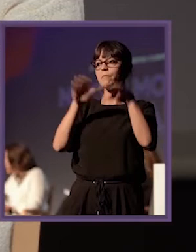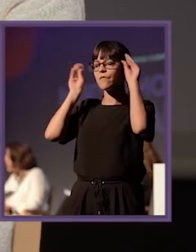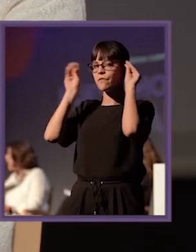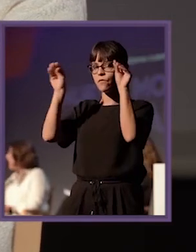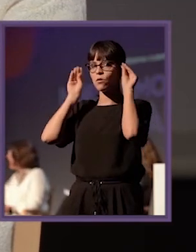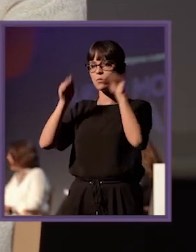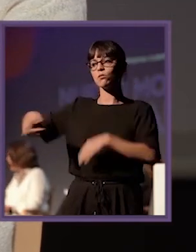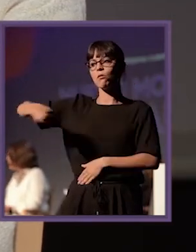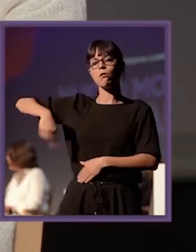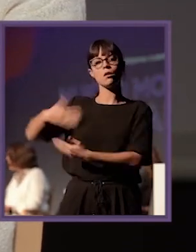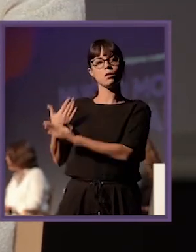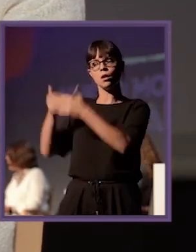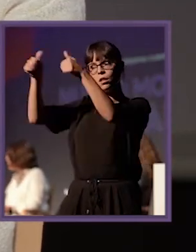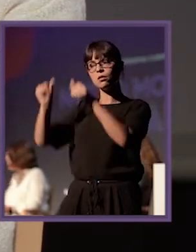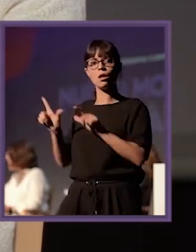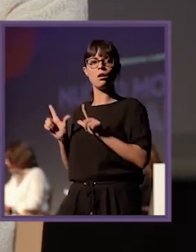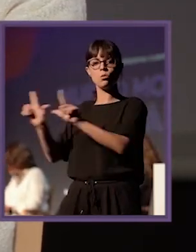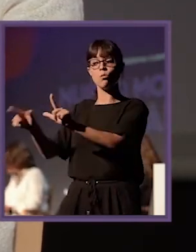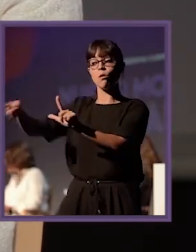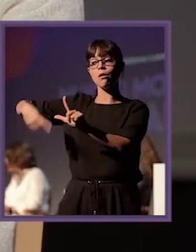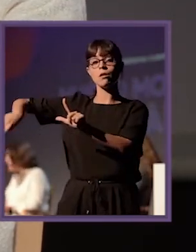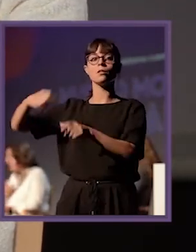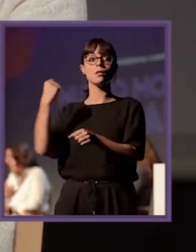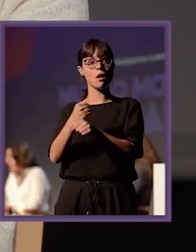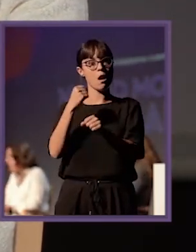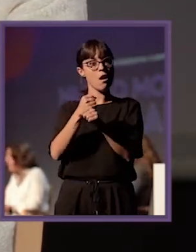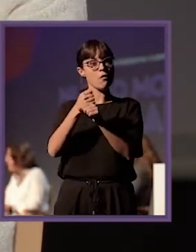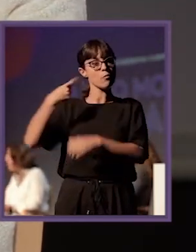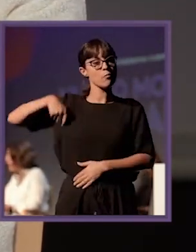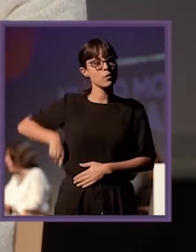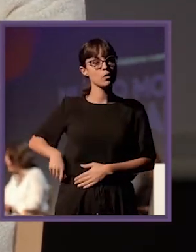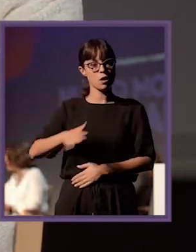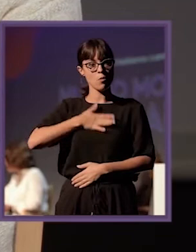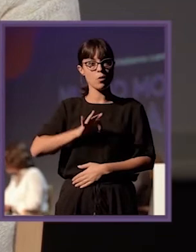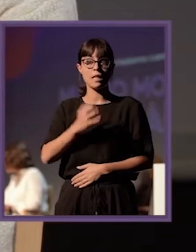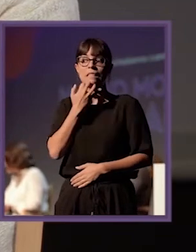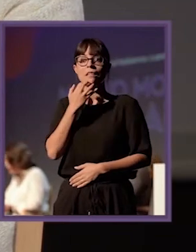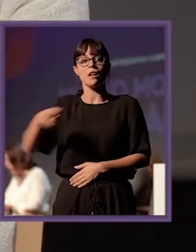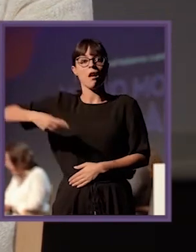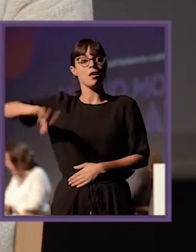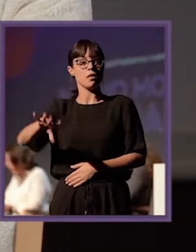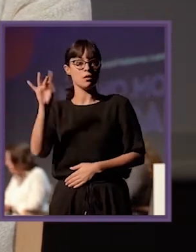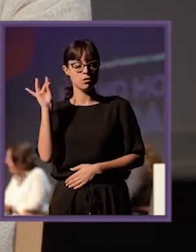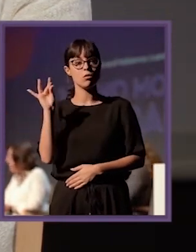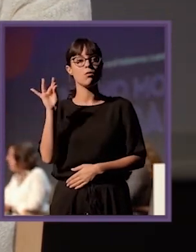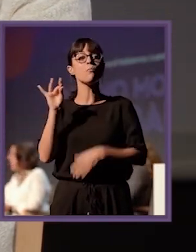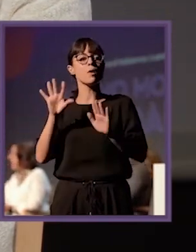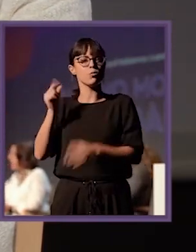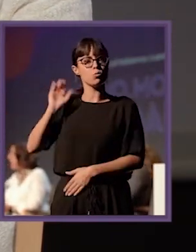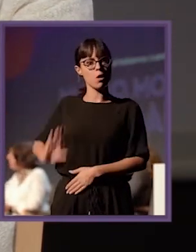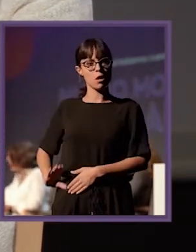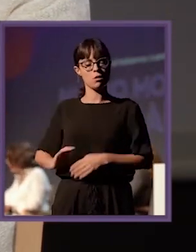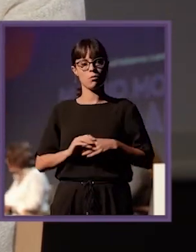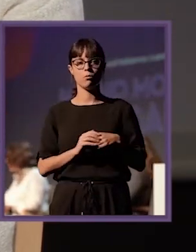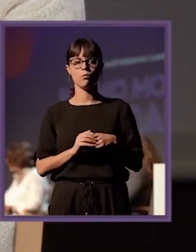puedan entrar en la economía del cuidado y seguir ejerciendo, si así es su decisión, el cuidado, pero de una forma retribuida.